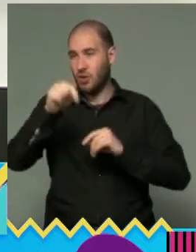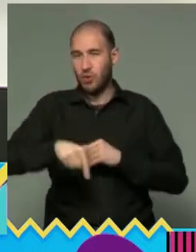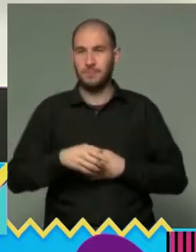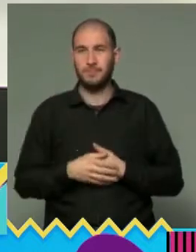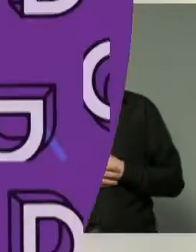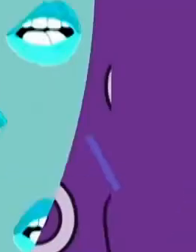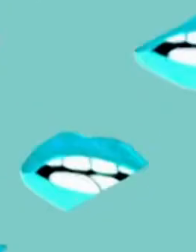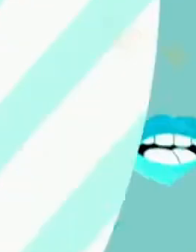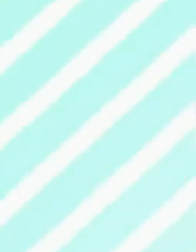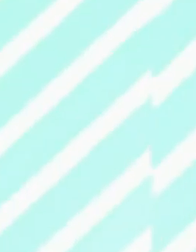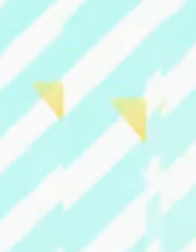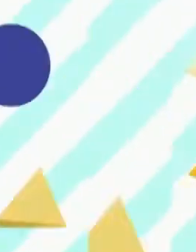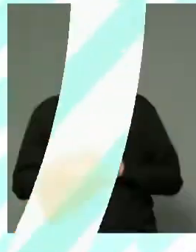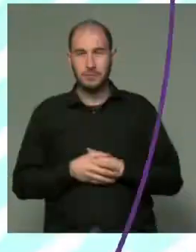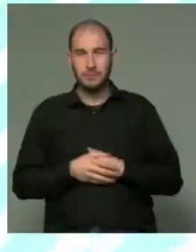hoy.